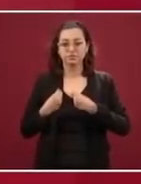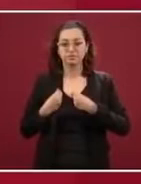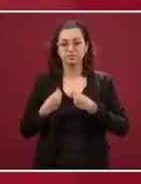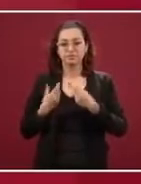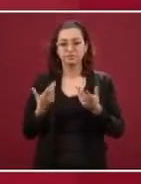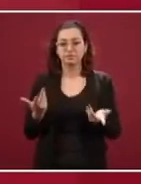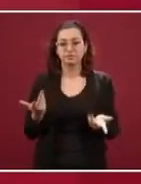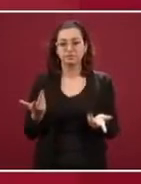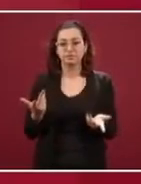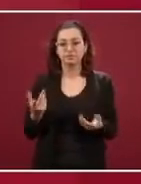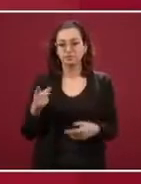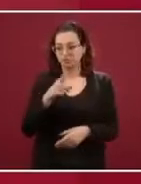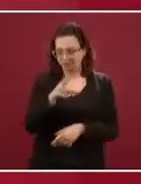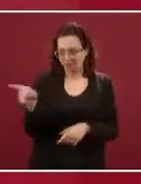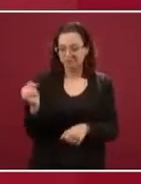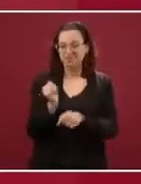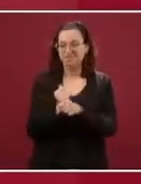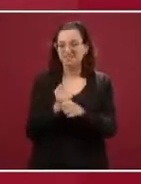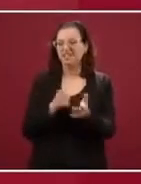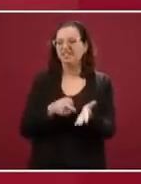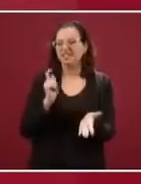Ya ustedes averigüenlo.